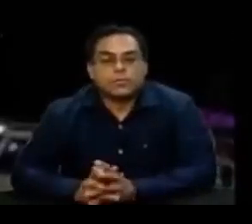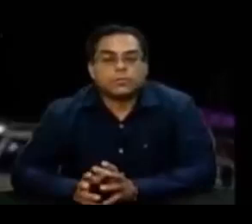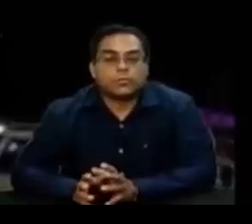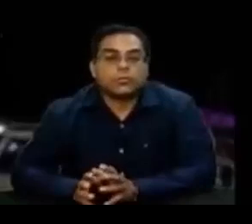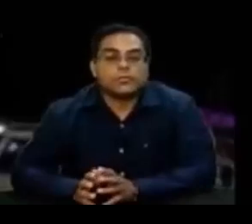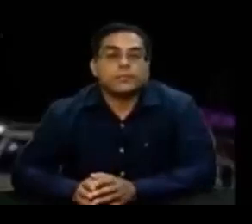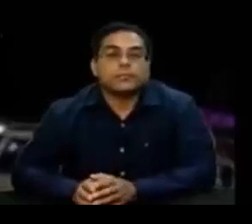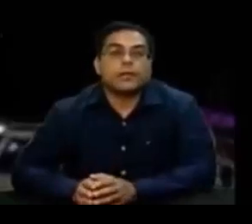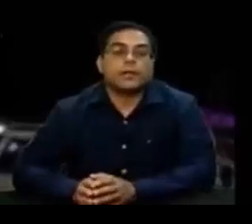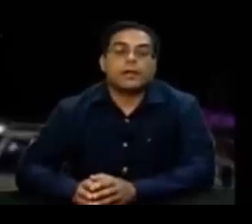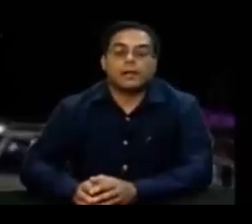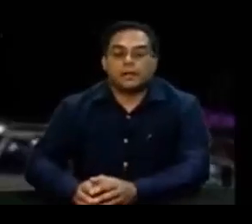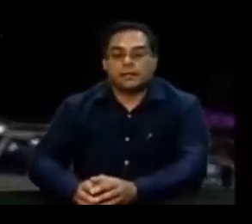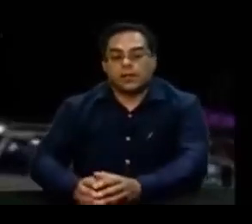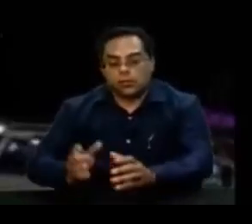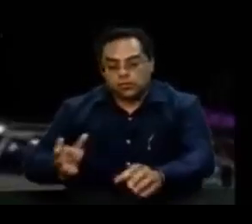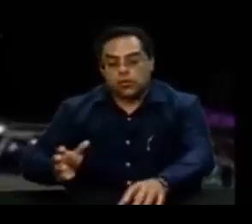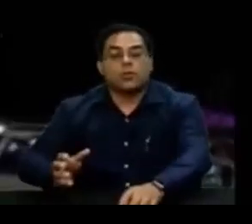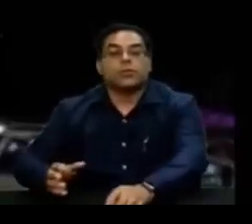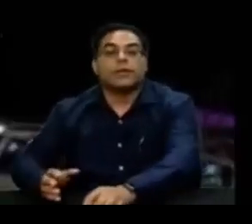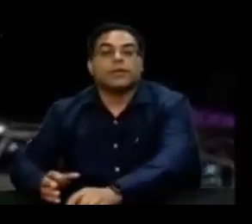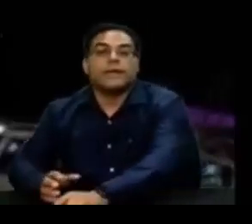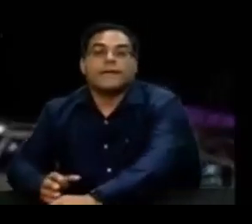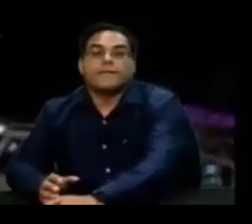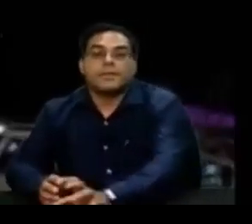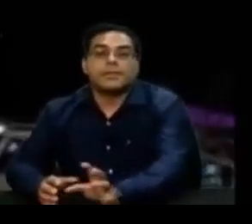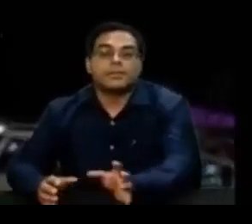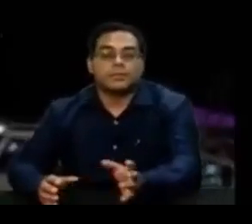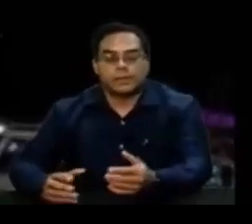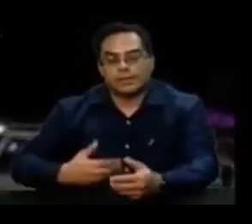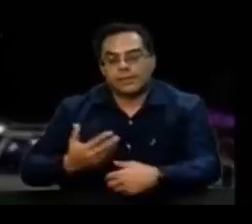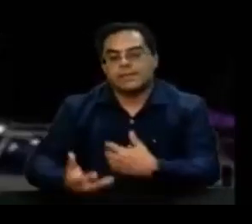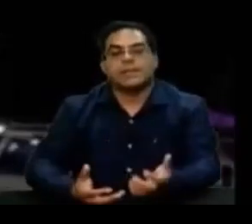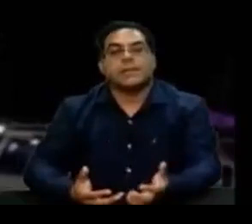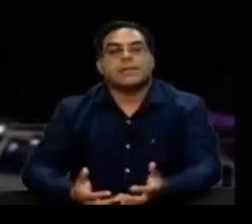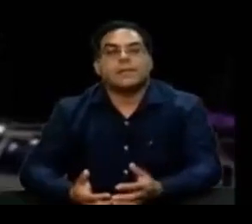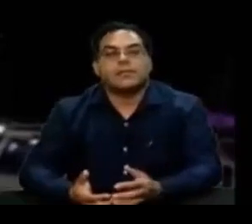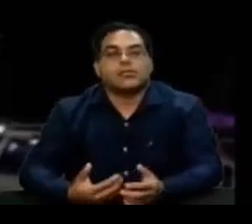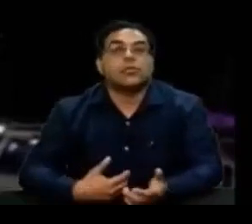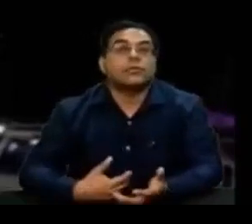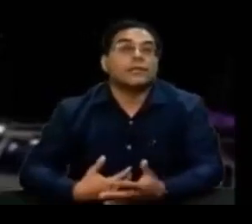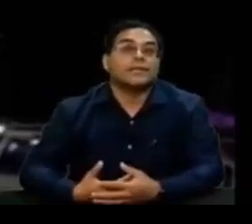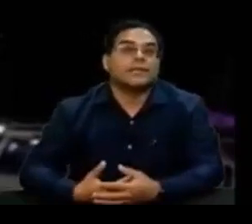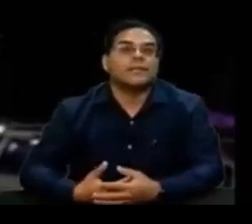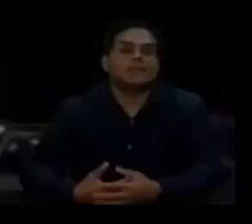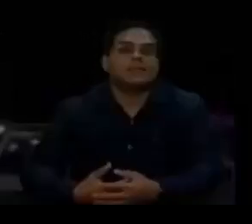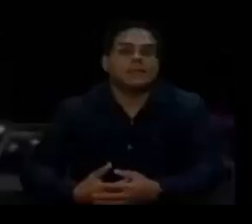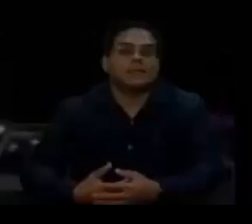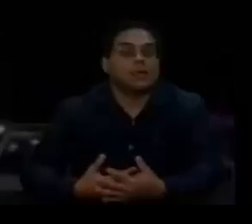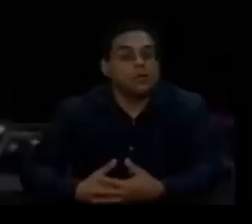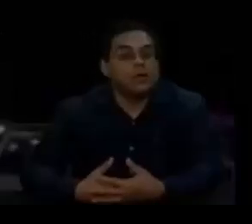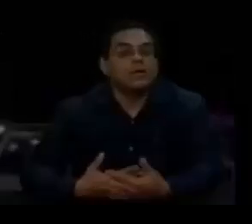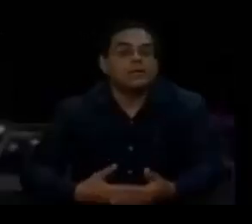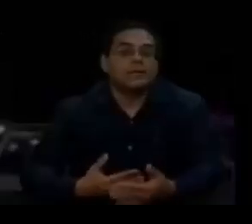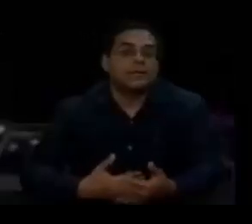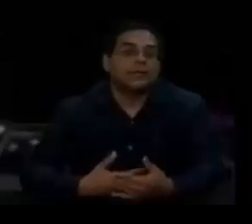cuando nosotros vemos la oclusión como una guía, también es importante saber si tenía dientes o no tenía dientes desde antes,